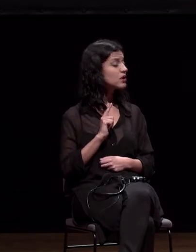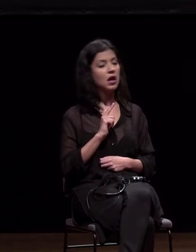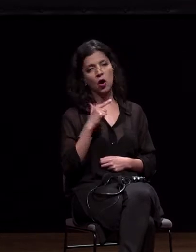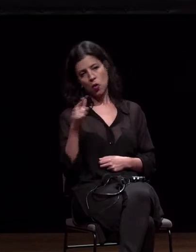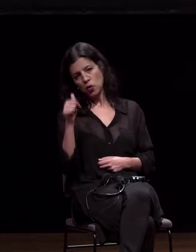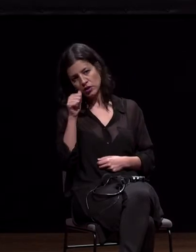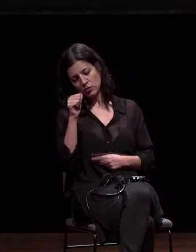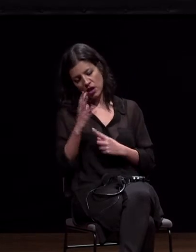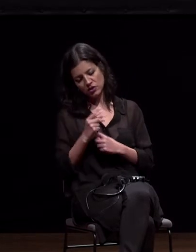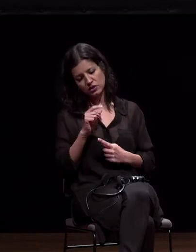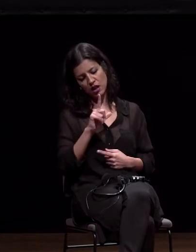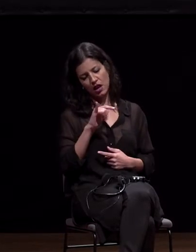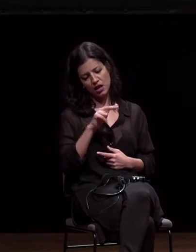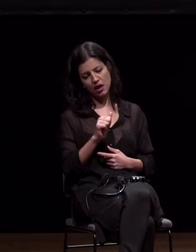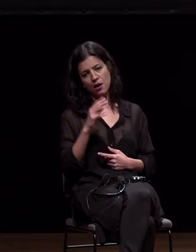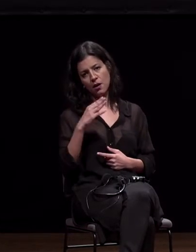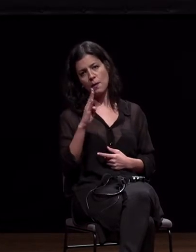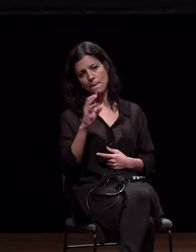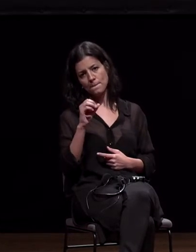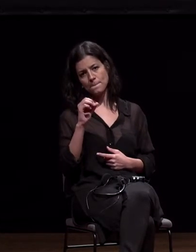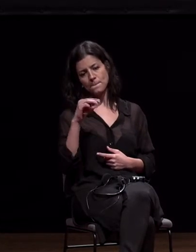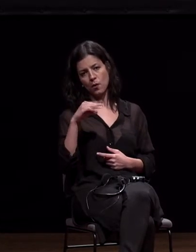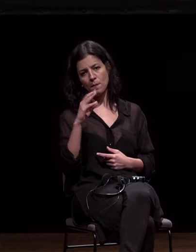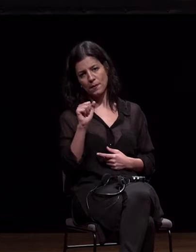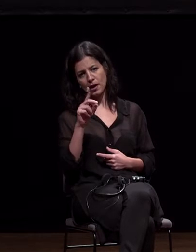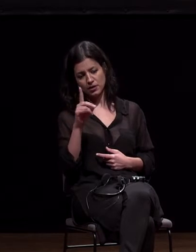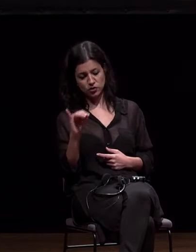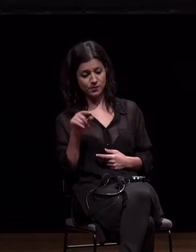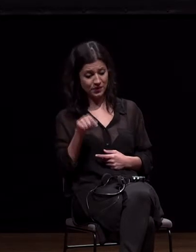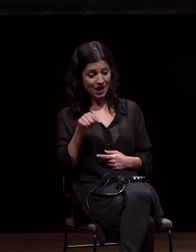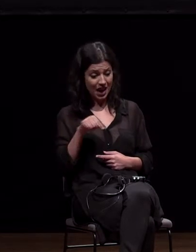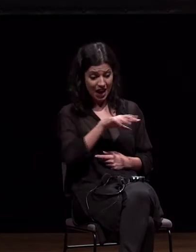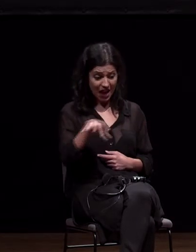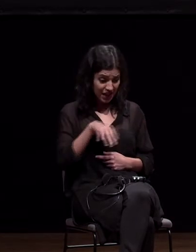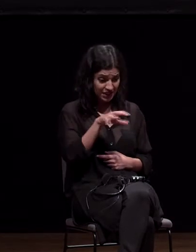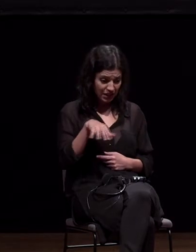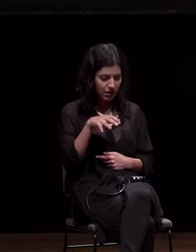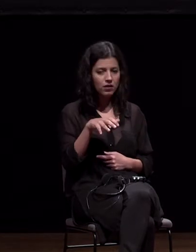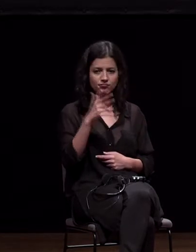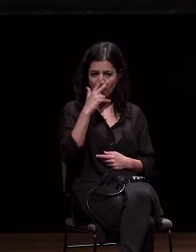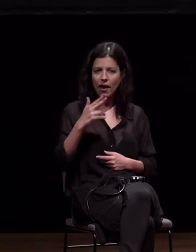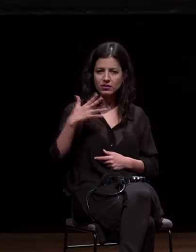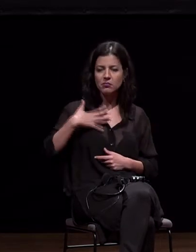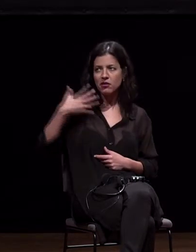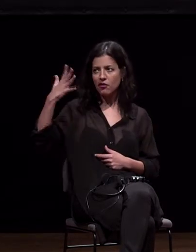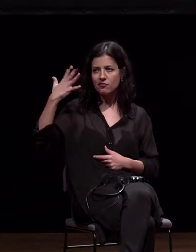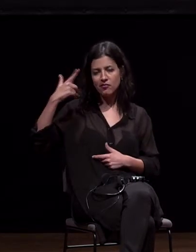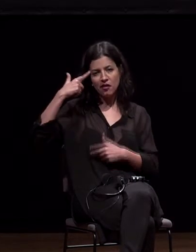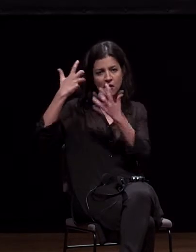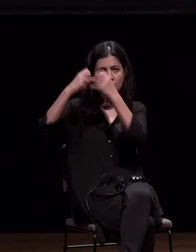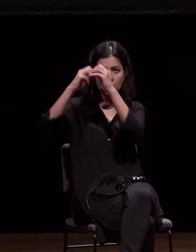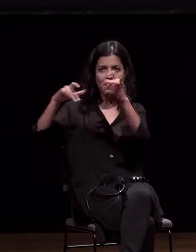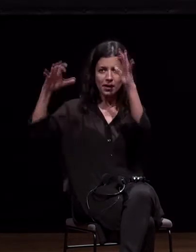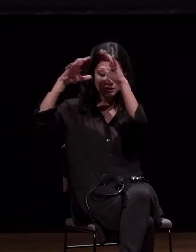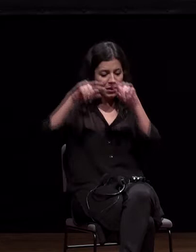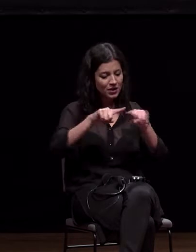Bobardi, que para mí esa sala representa el germen de lo que fue esta exposición en mi cabeza, en mi pensamiento,